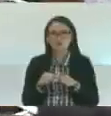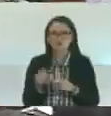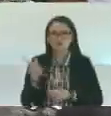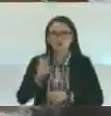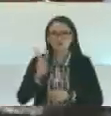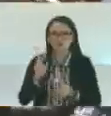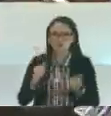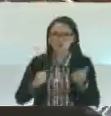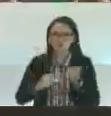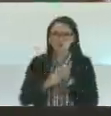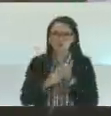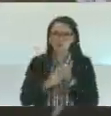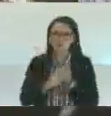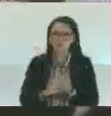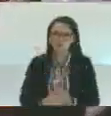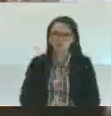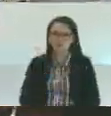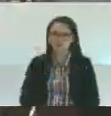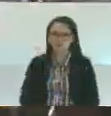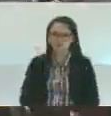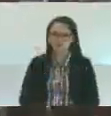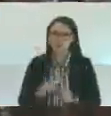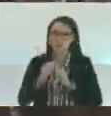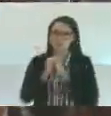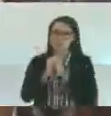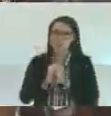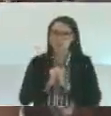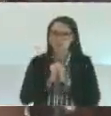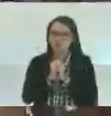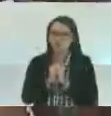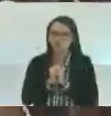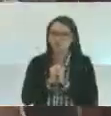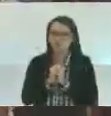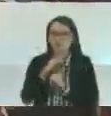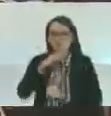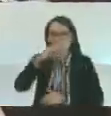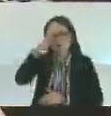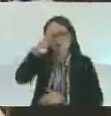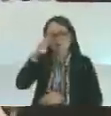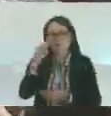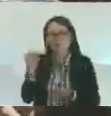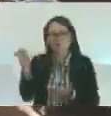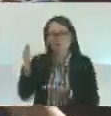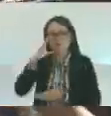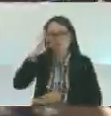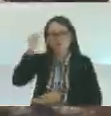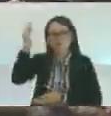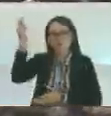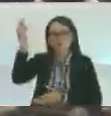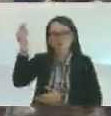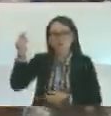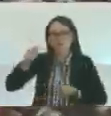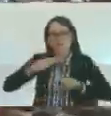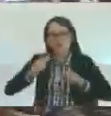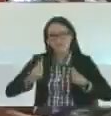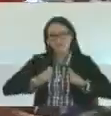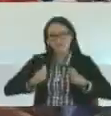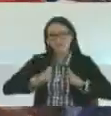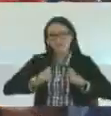Venezuela. Una oración a nuestro Padre Creador que nos da la vida.